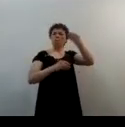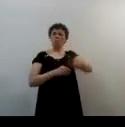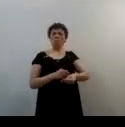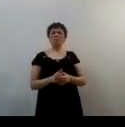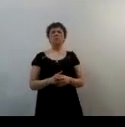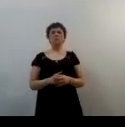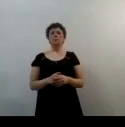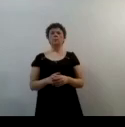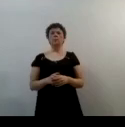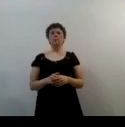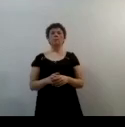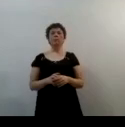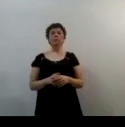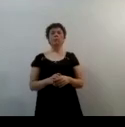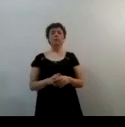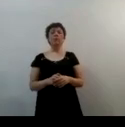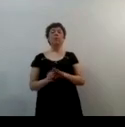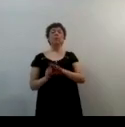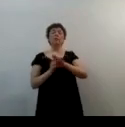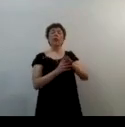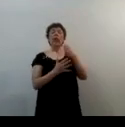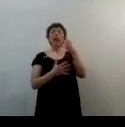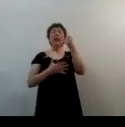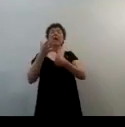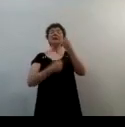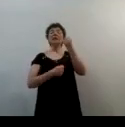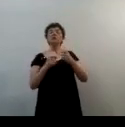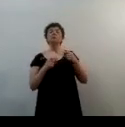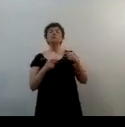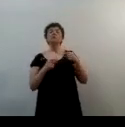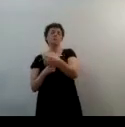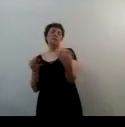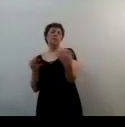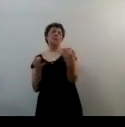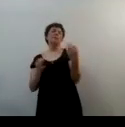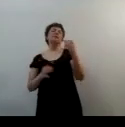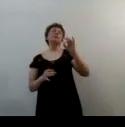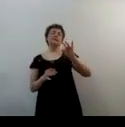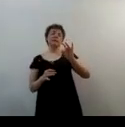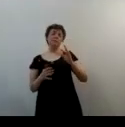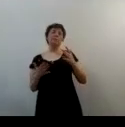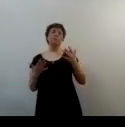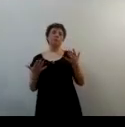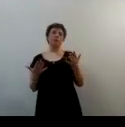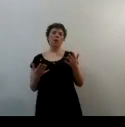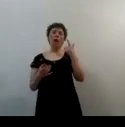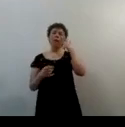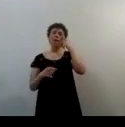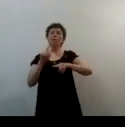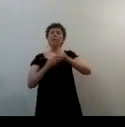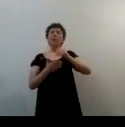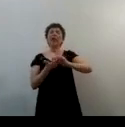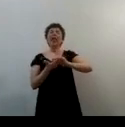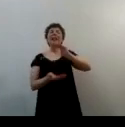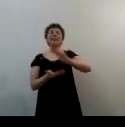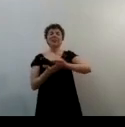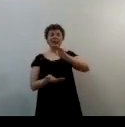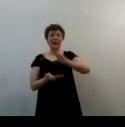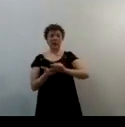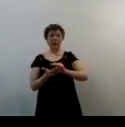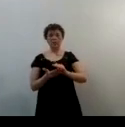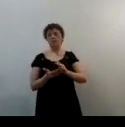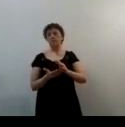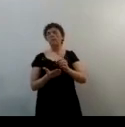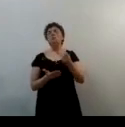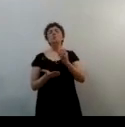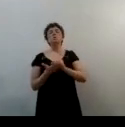Y luego, hombre, los lácteos, hay que hacer un consumo diario, pero claro, hay que ver la cantidad de ese consumo diario. O sea, me explico que muchas veces uno